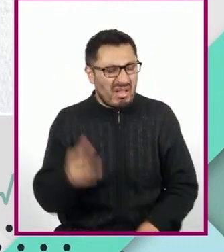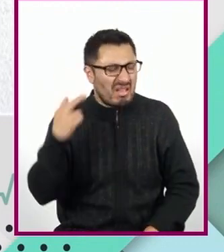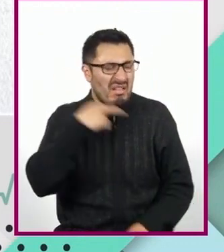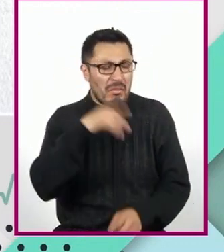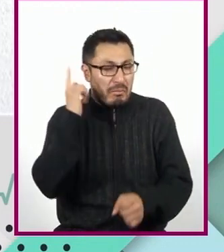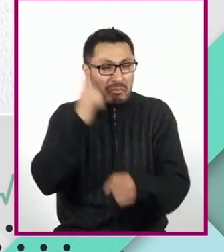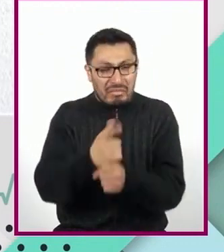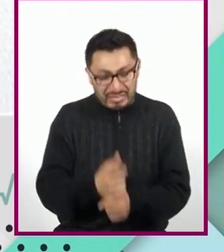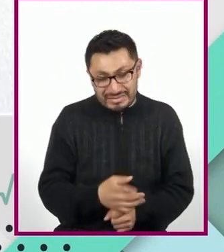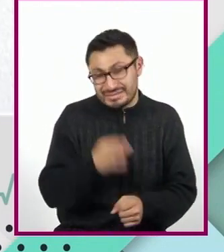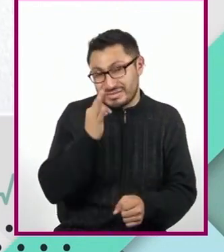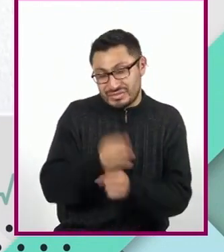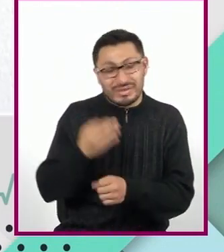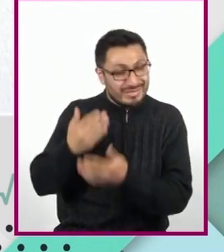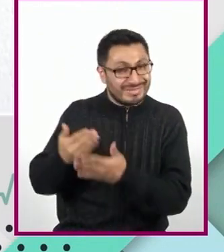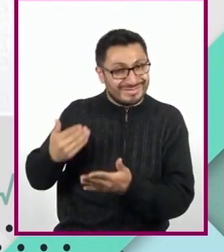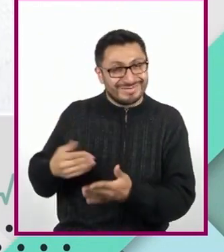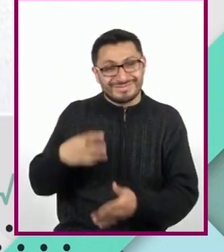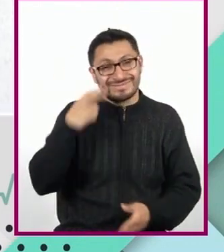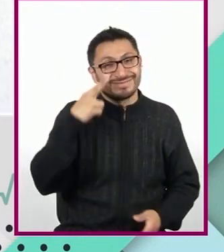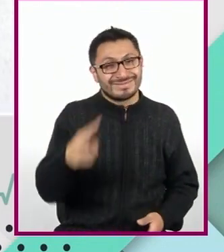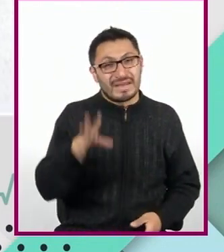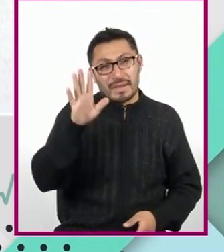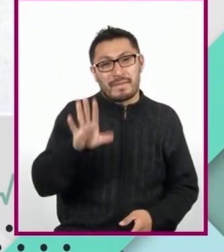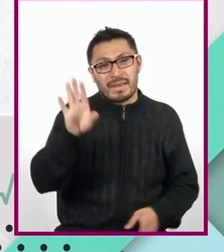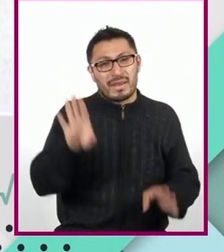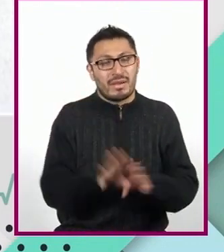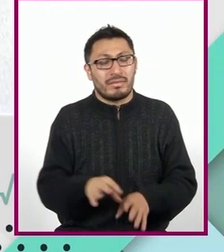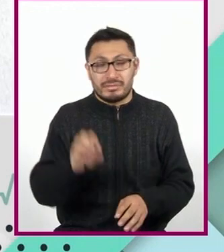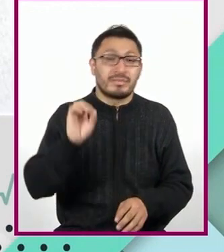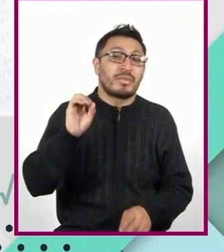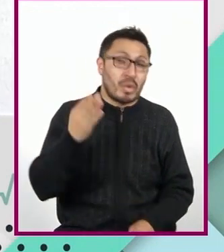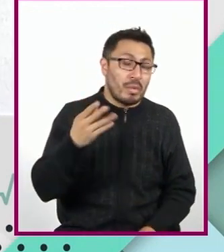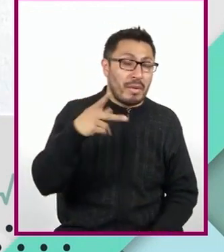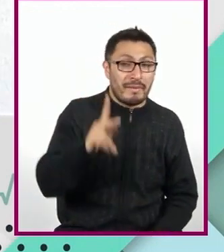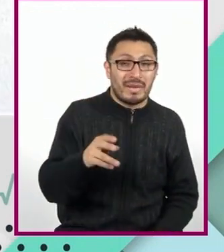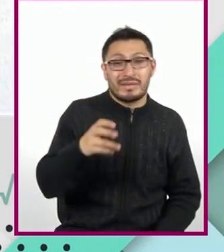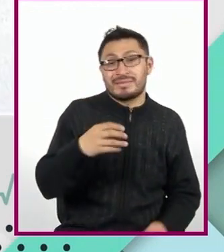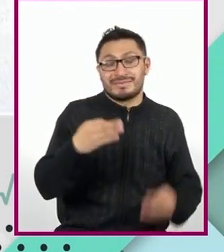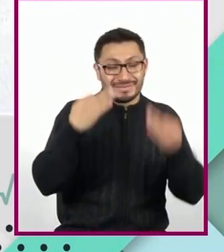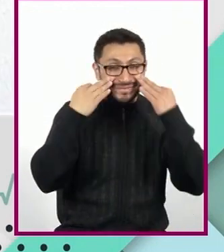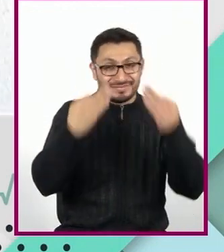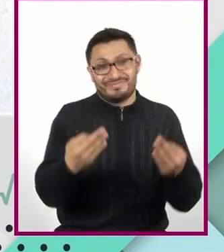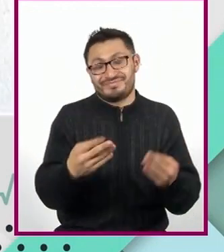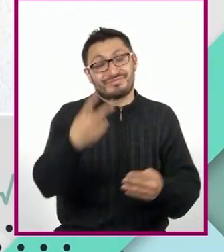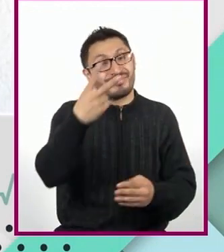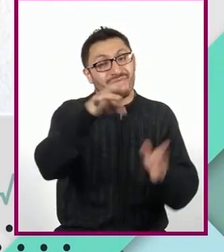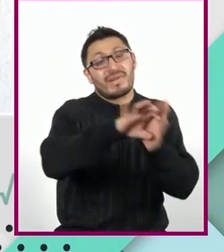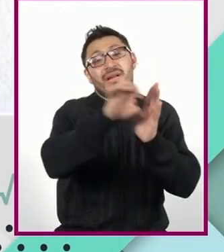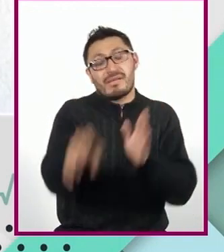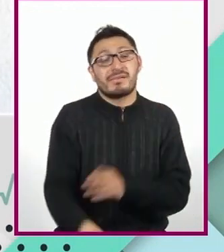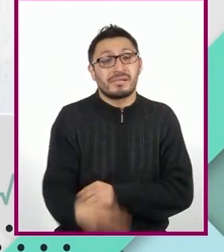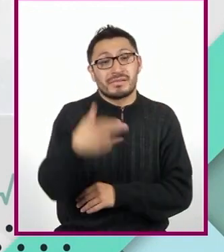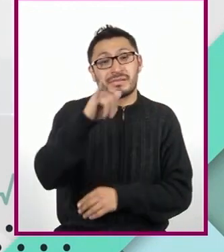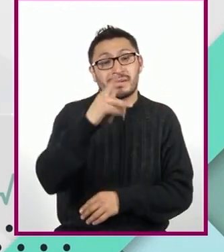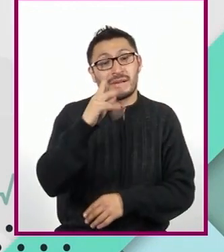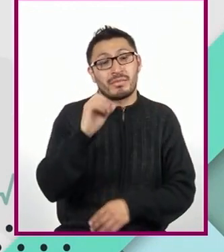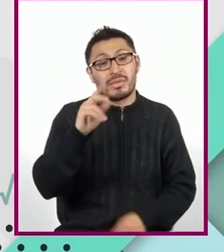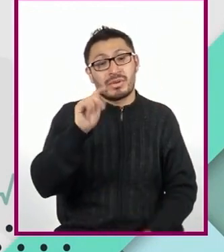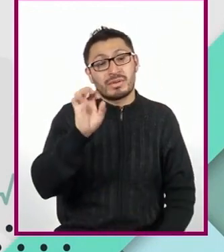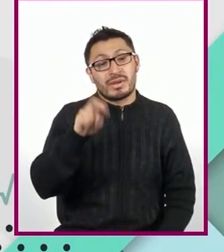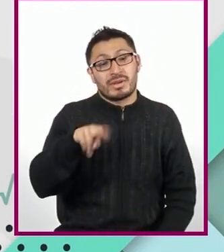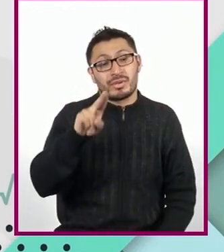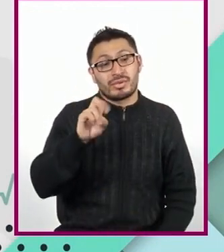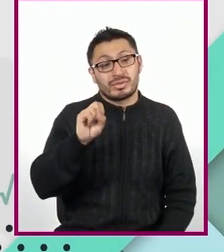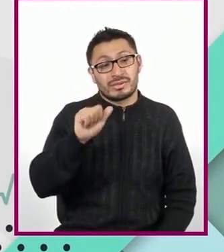rectángulo como el que acabamos de visualizar pareciera ser muy evidente, permítanme mostrarle dos ejemplos en donde la hipotenusa no resulta